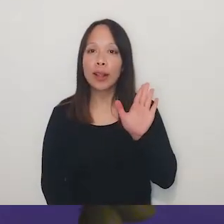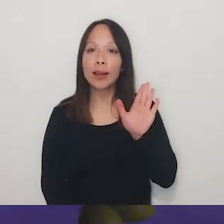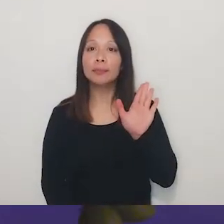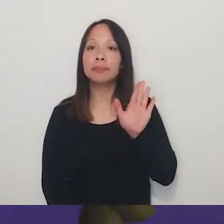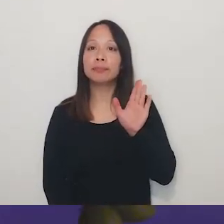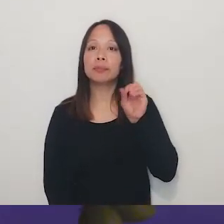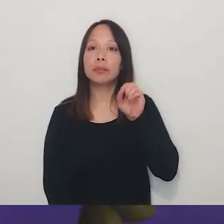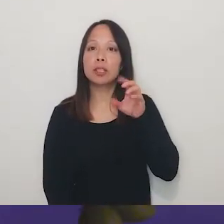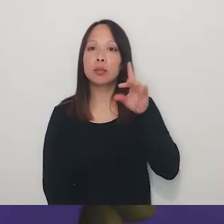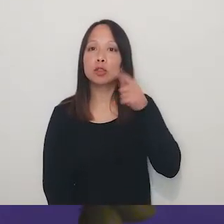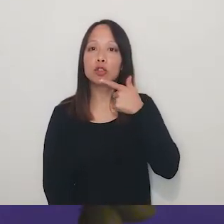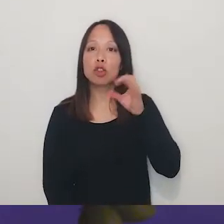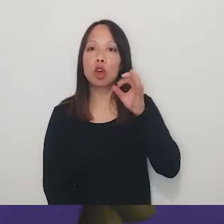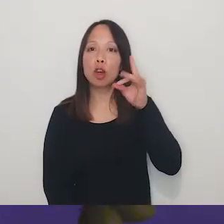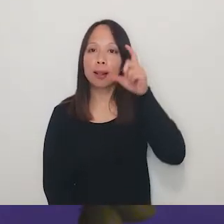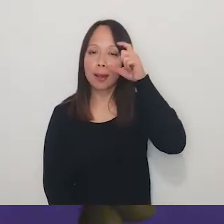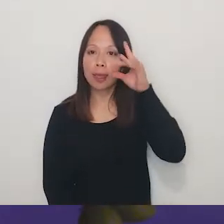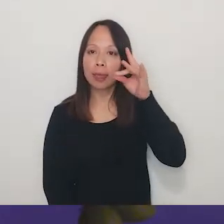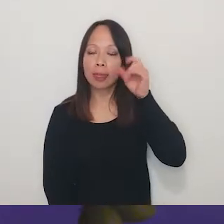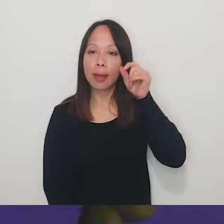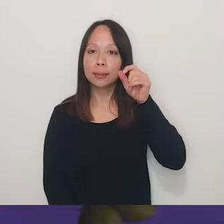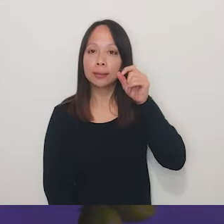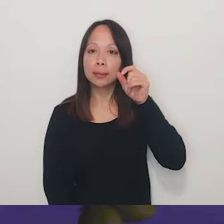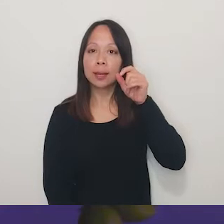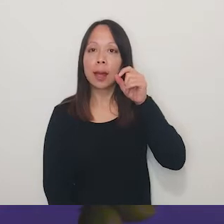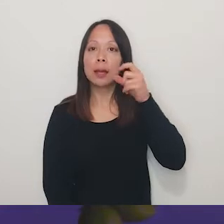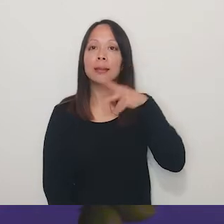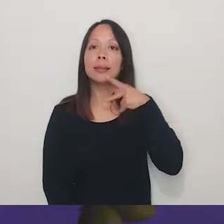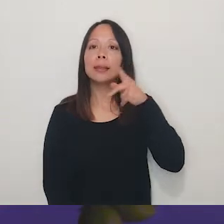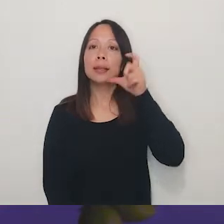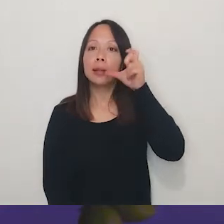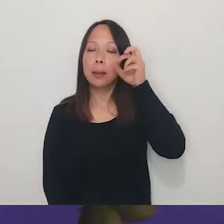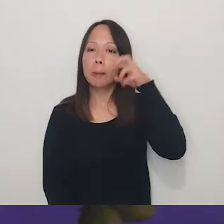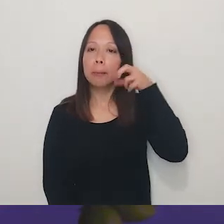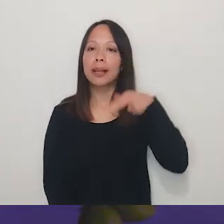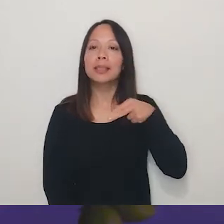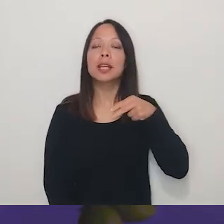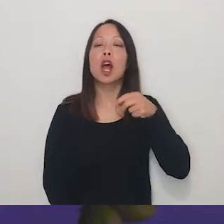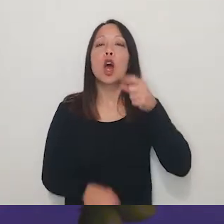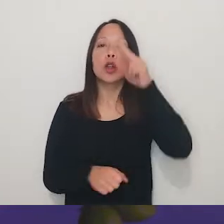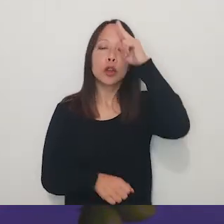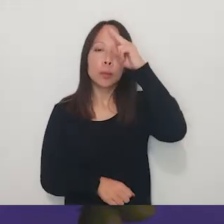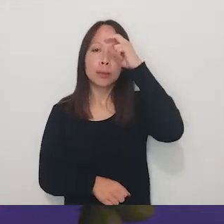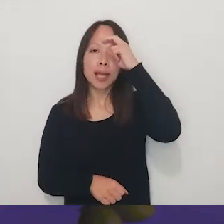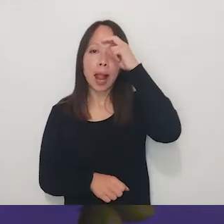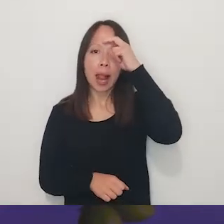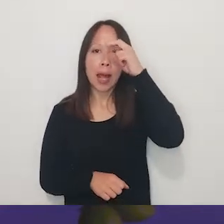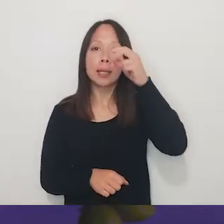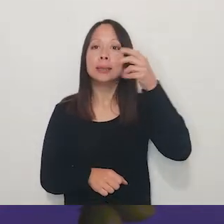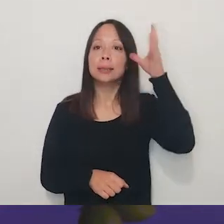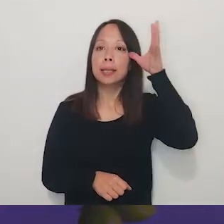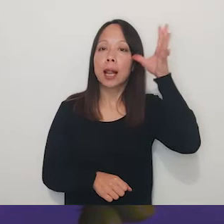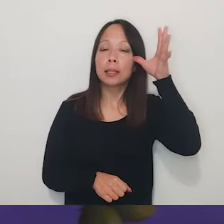Bueno, hola, mi nombre es Soledad Clepe, yo trabajo en el Hospital Italiano de Buenos Aires, eh, soy especialista en